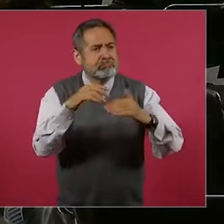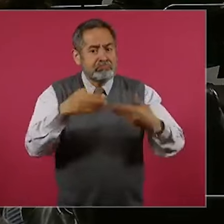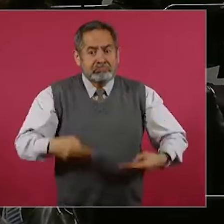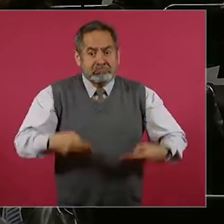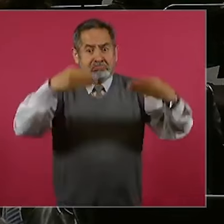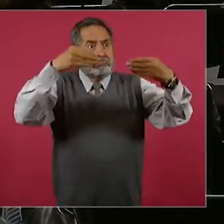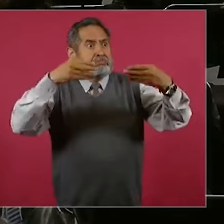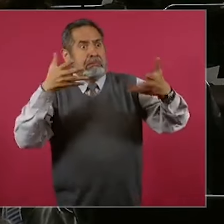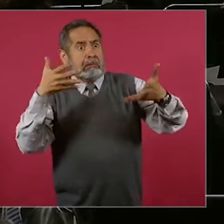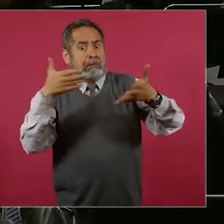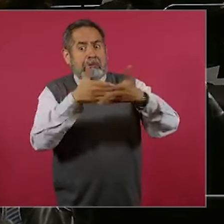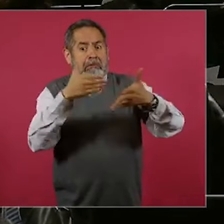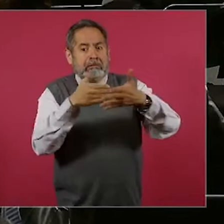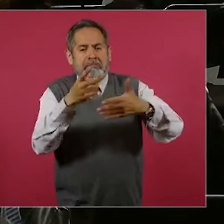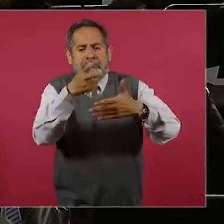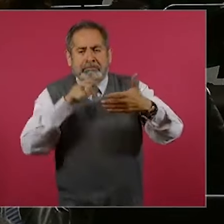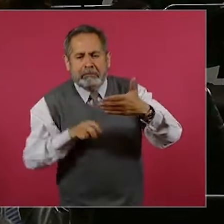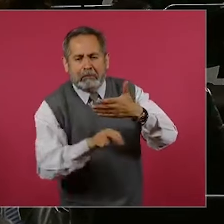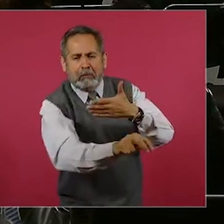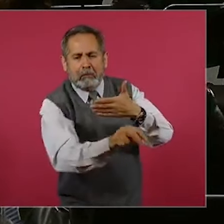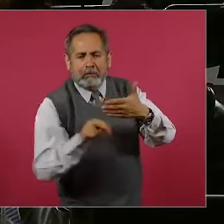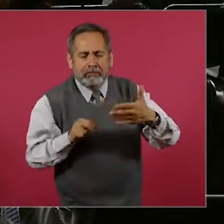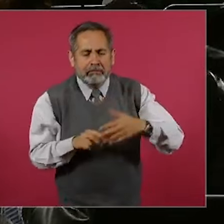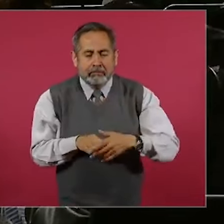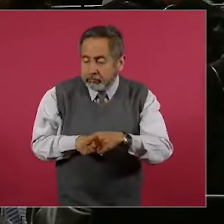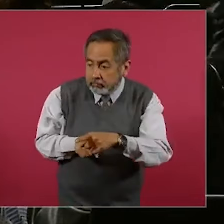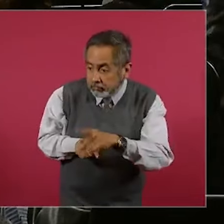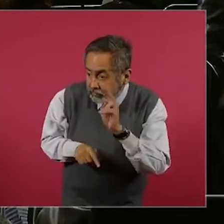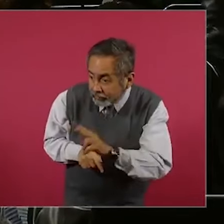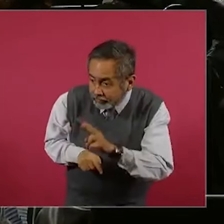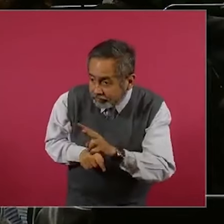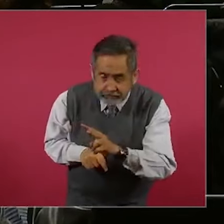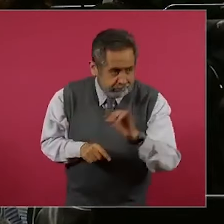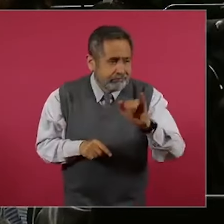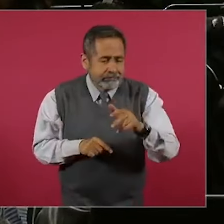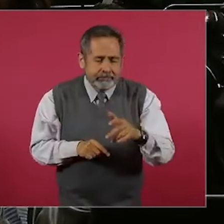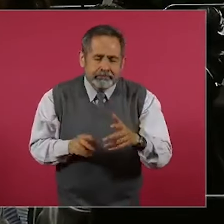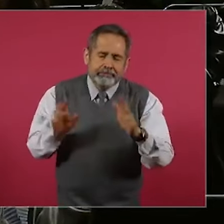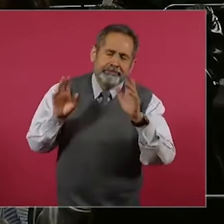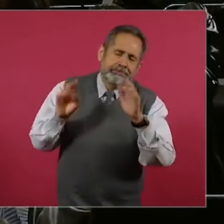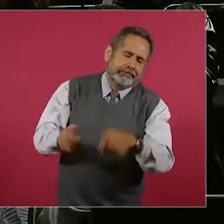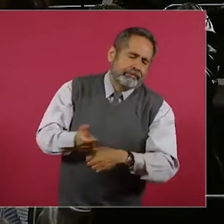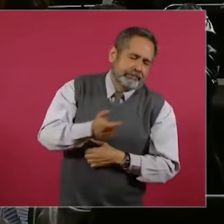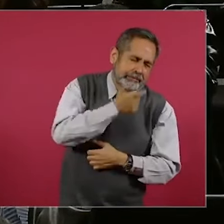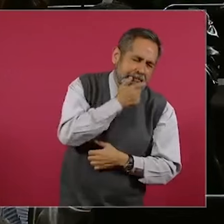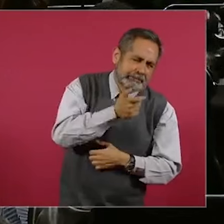Y como tiene sentido el humor, pues nada más se rió.